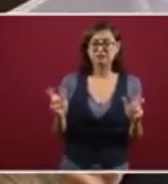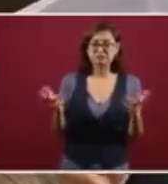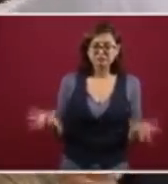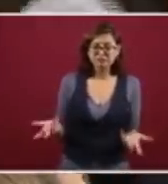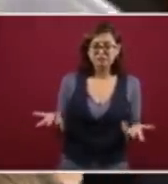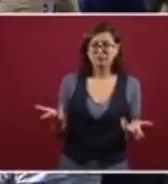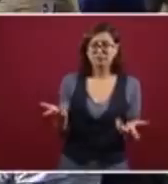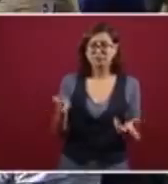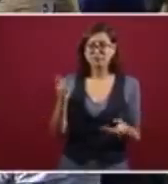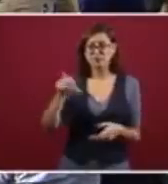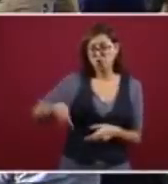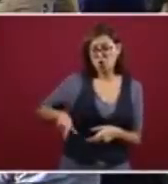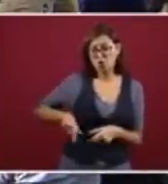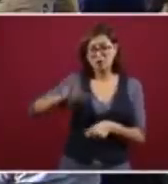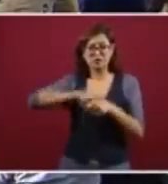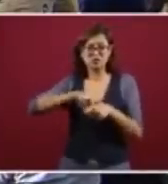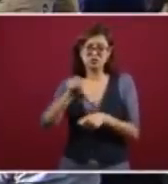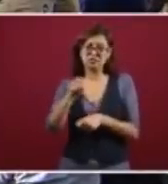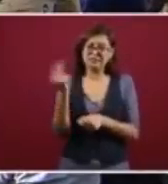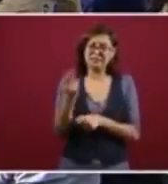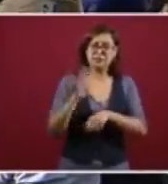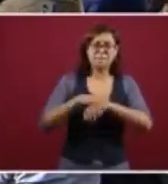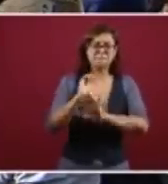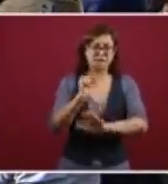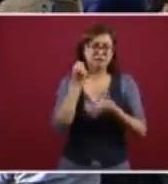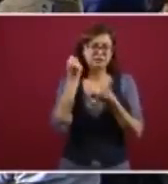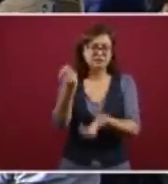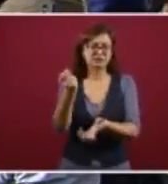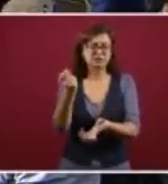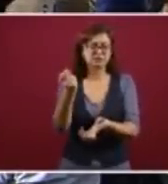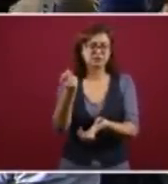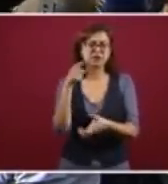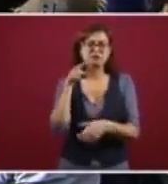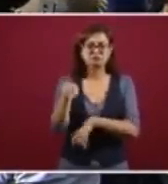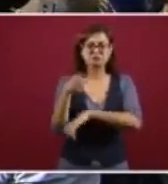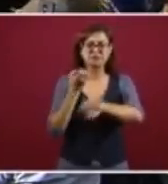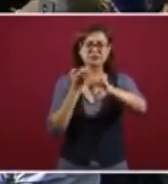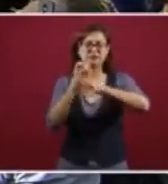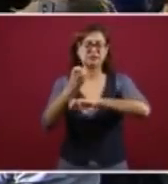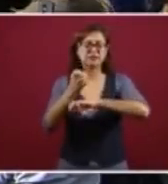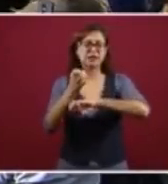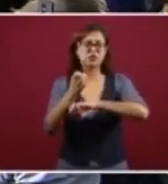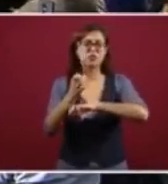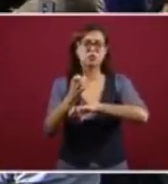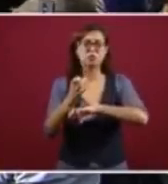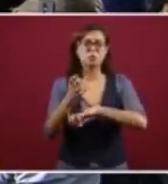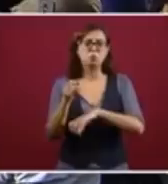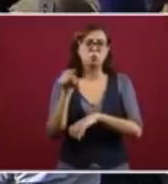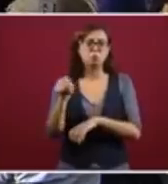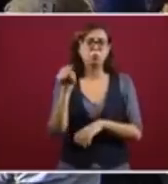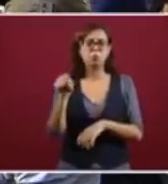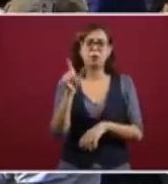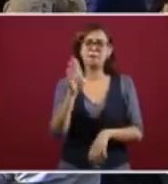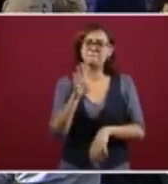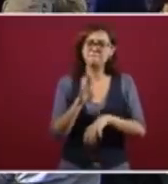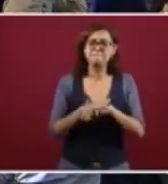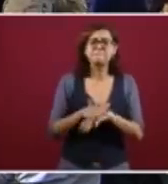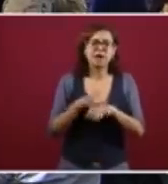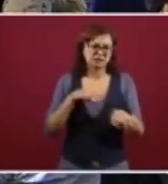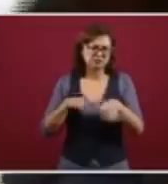el gobernador quiere más recursos, porque es un estado que después es el segundo estado, ¿verdad?, que más